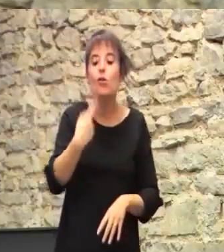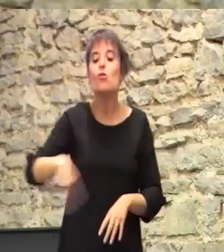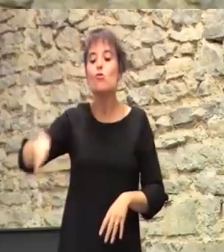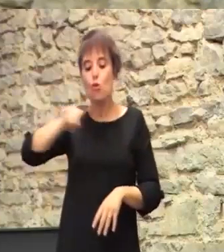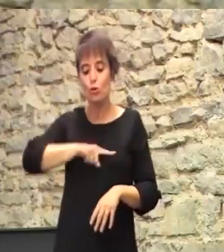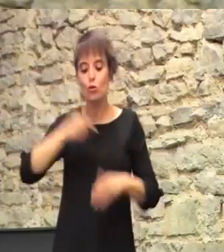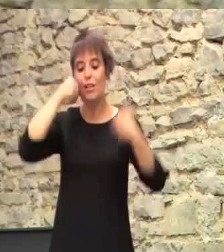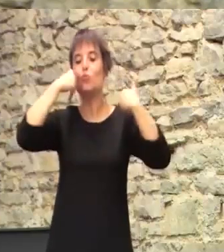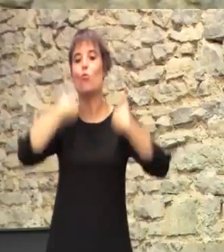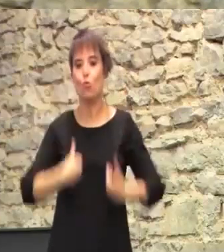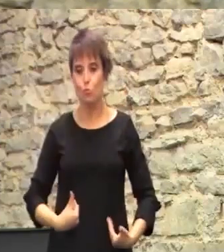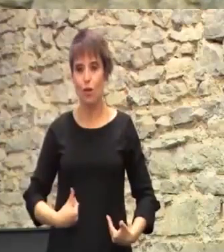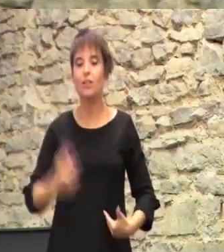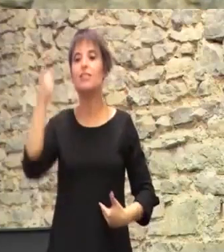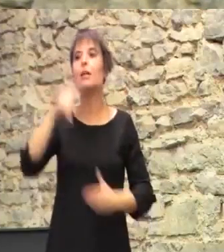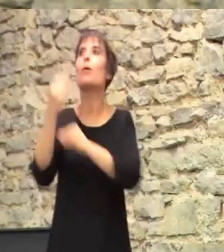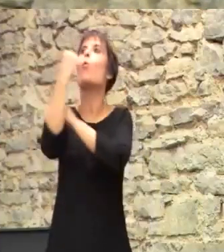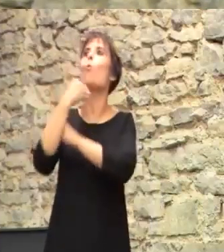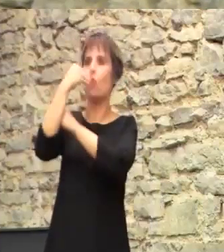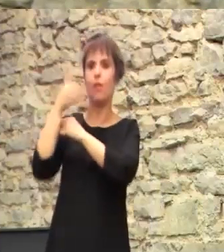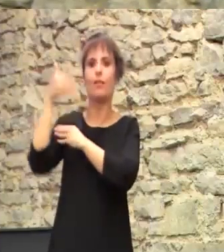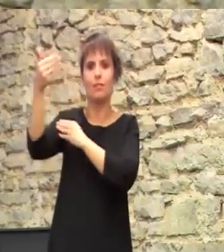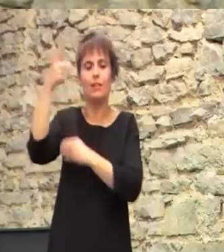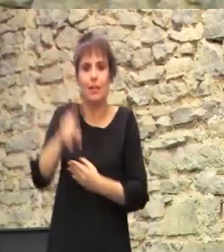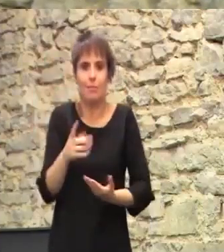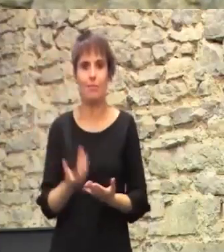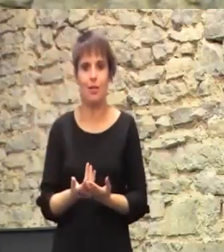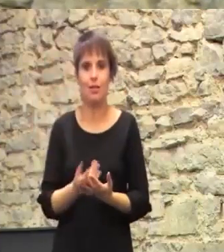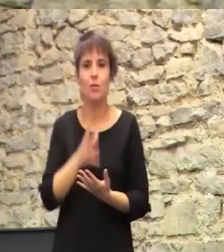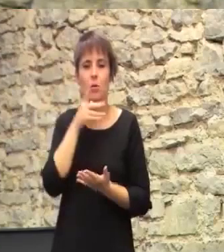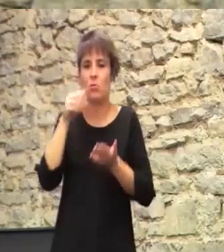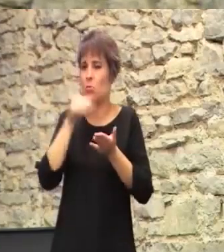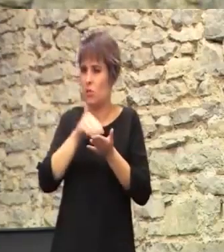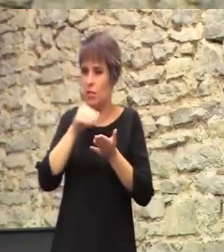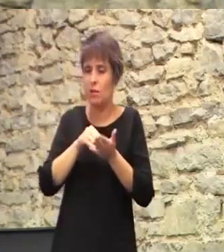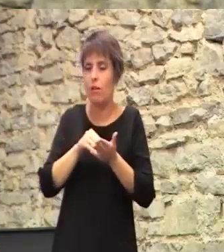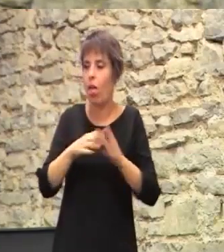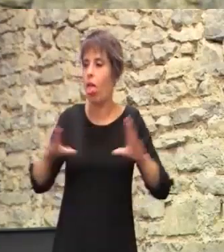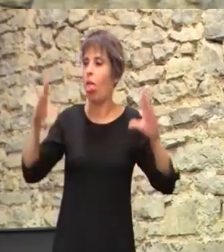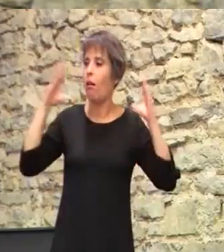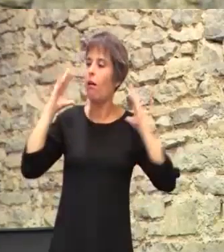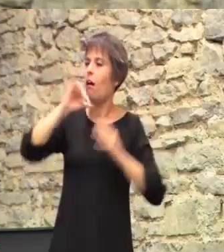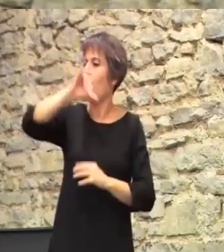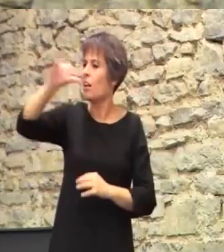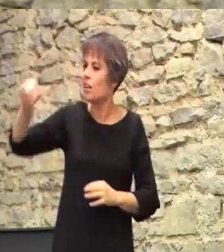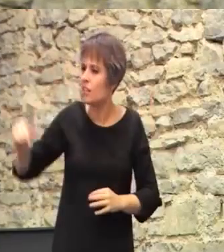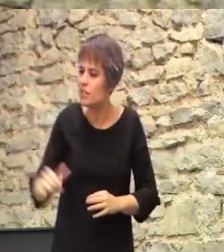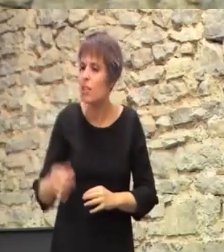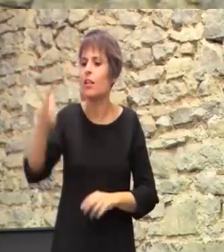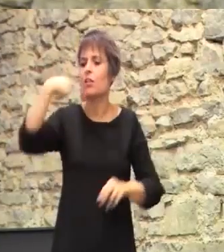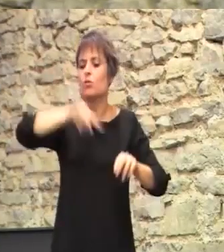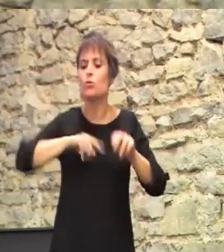seres humanos con necesidad de ser cuidadas porque uno de los desgastes grandes también es que buscamos